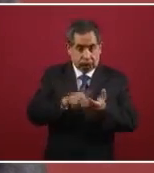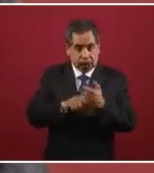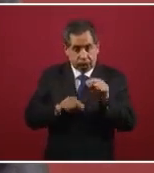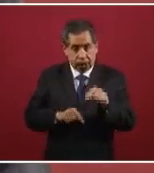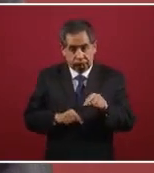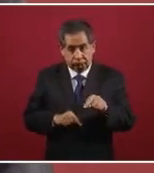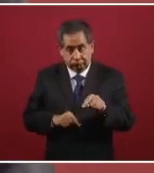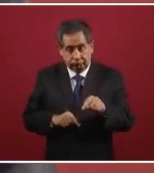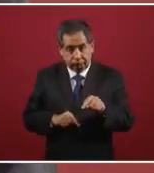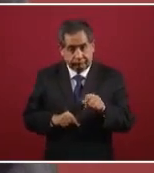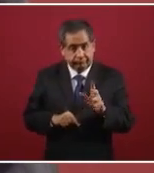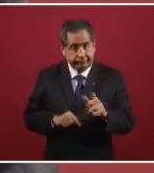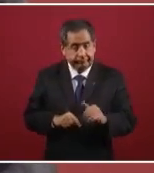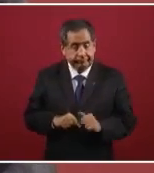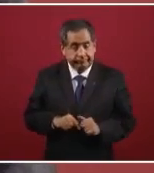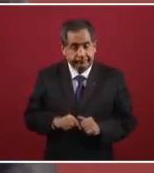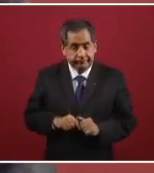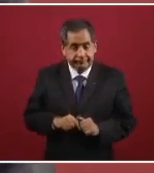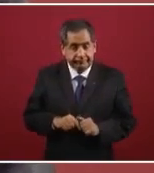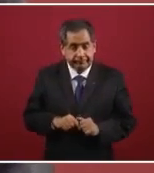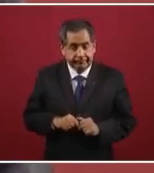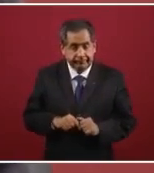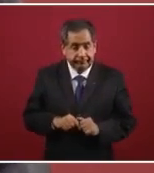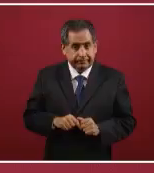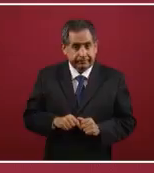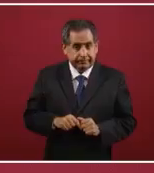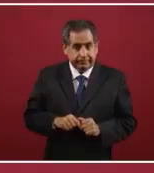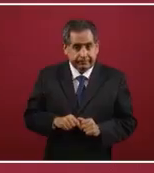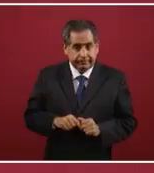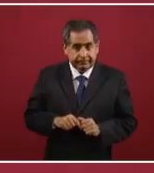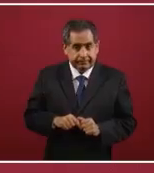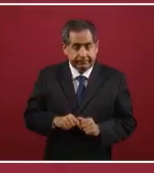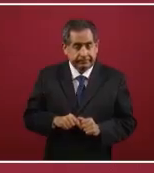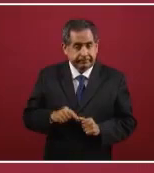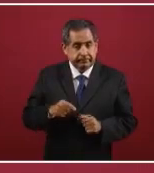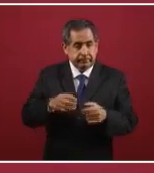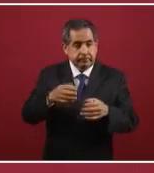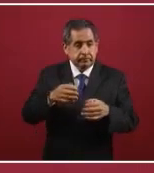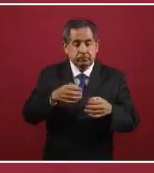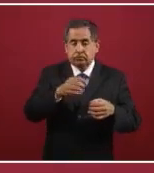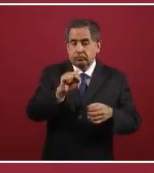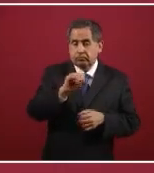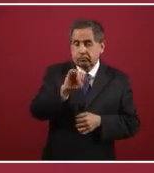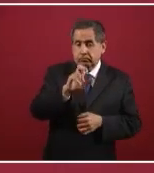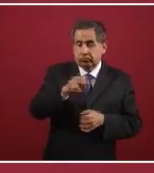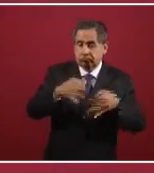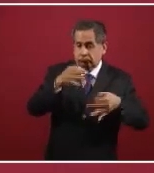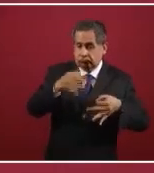el poder judicial